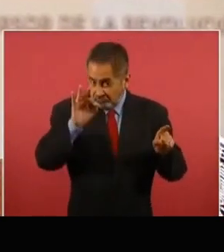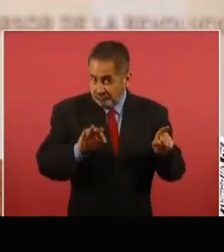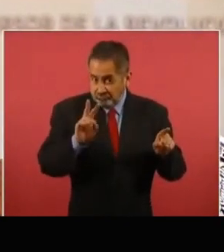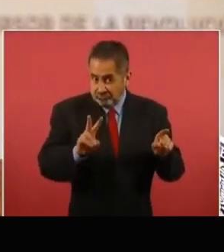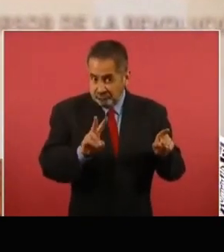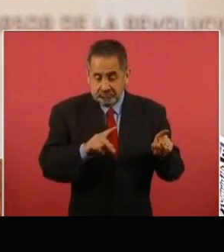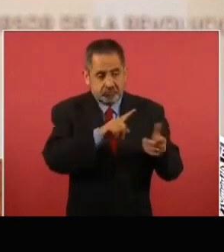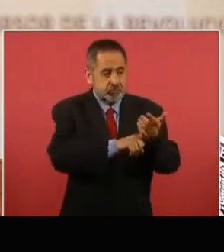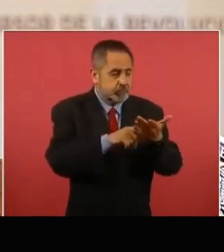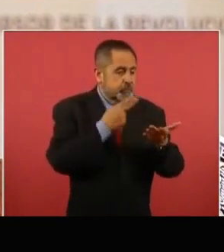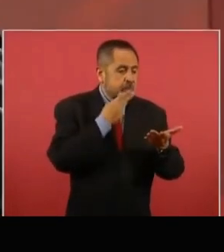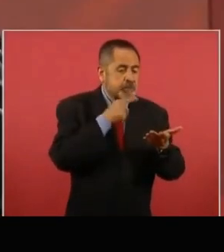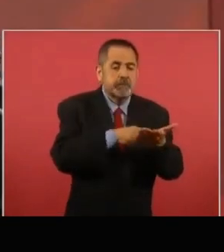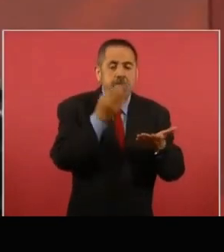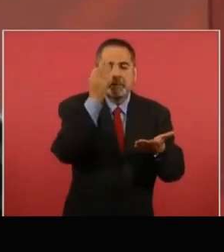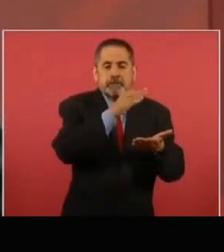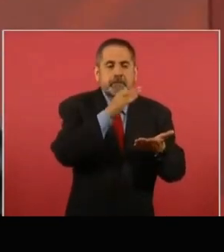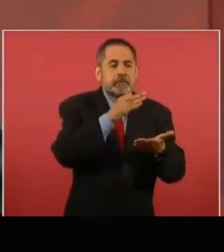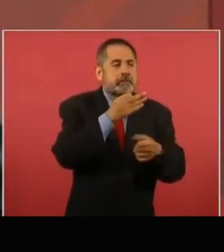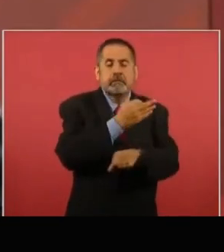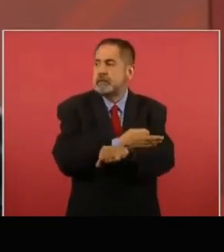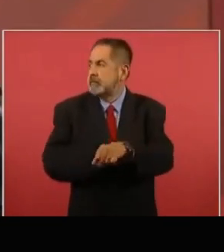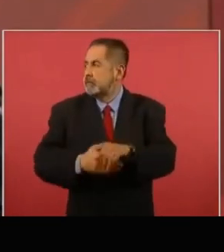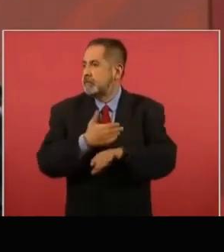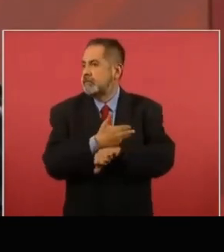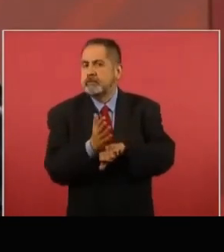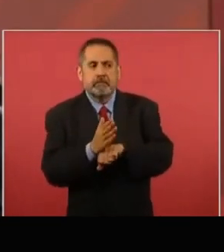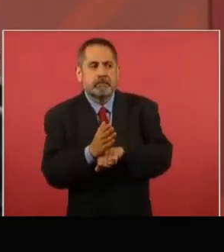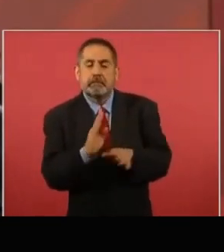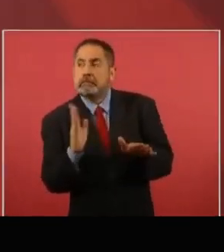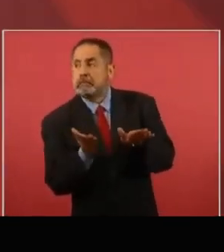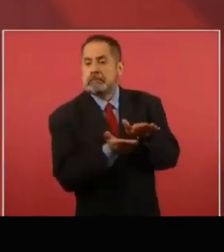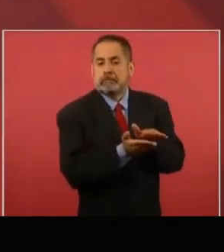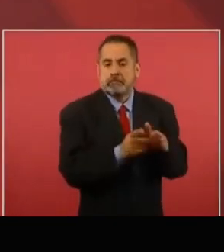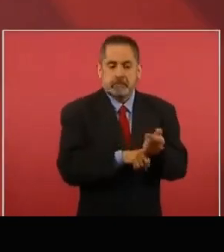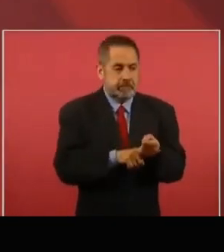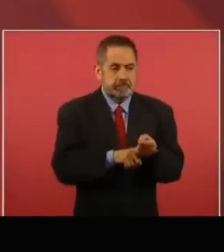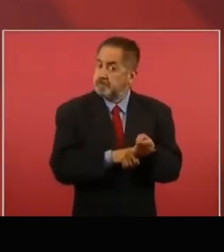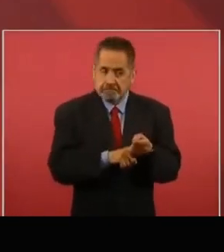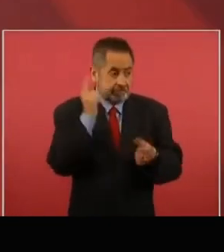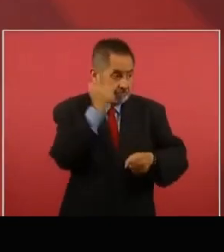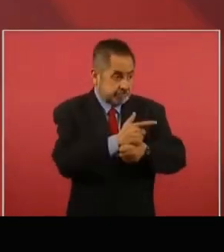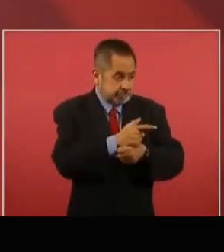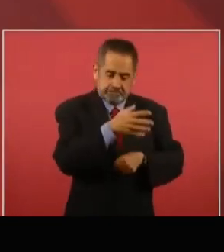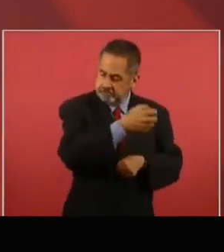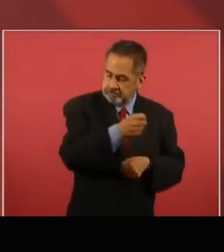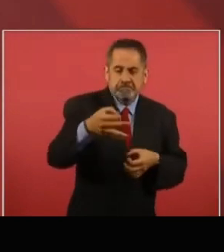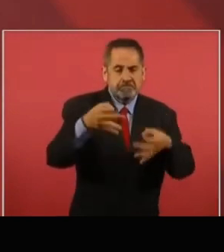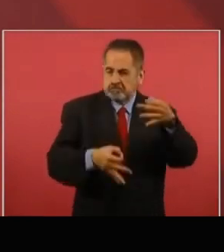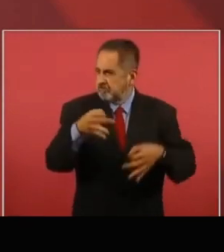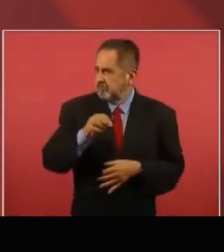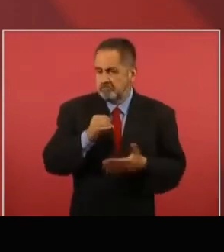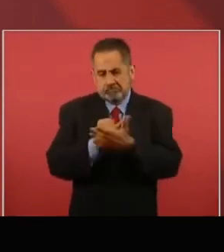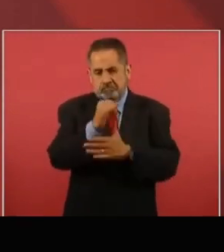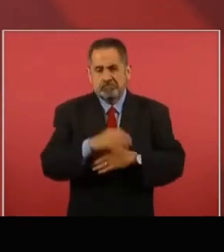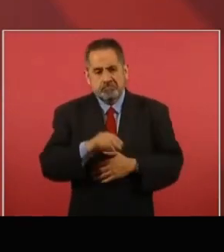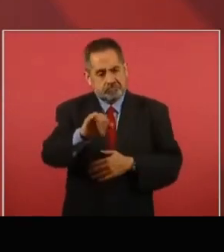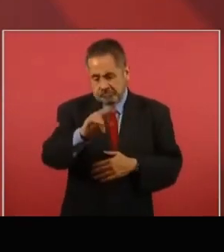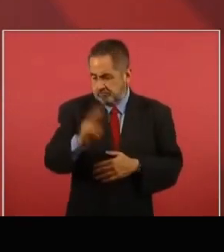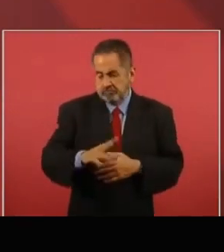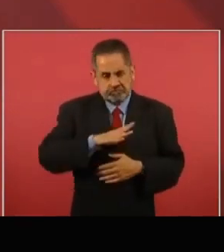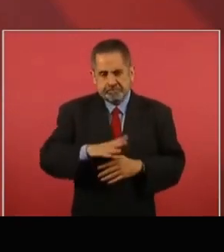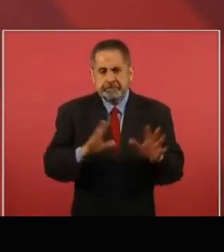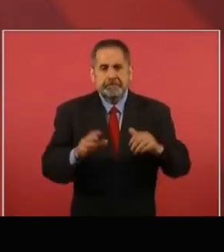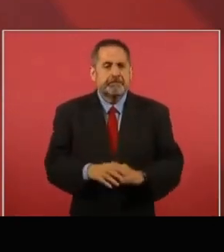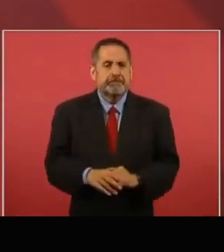porque se usaron documentos extemporáneos vamos a proceder legalmente